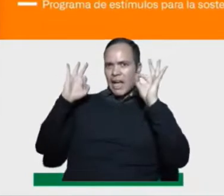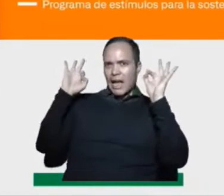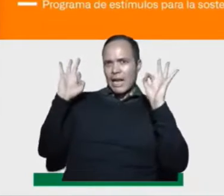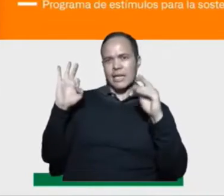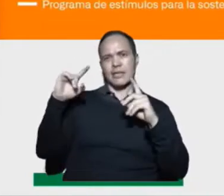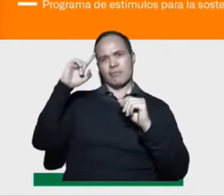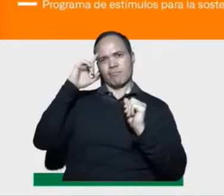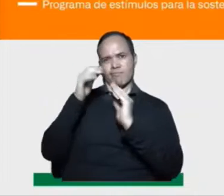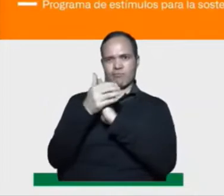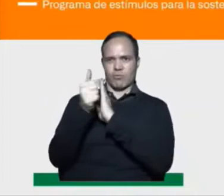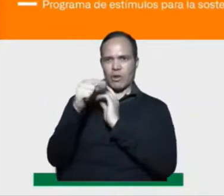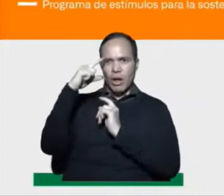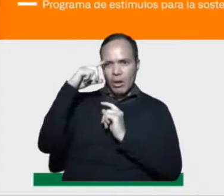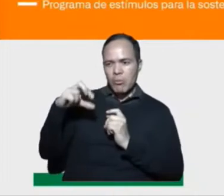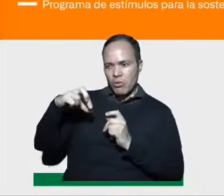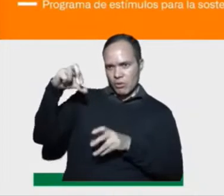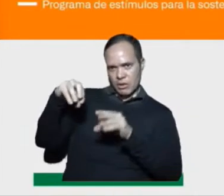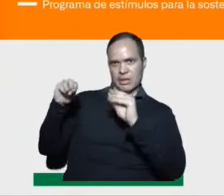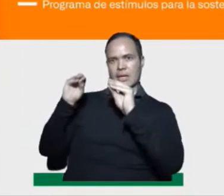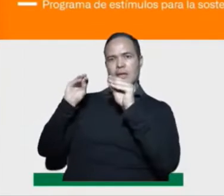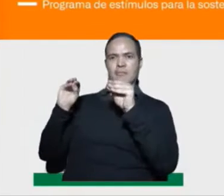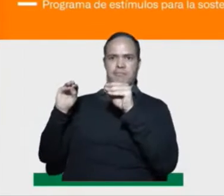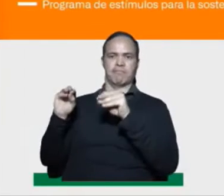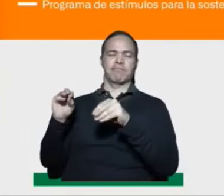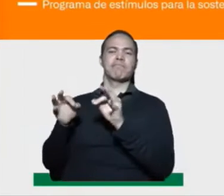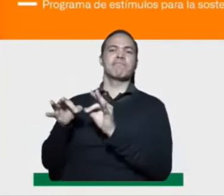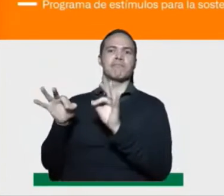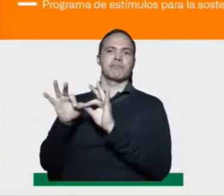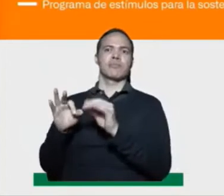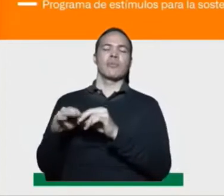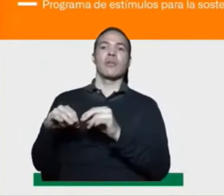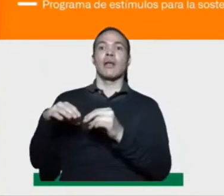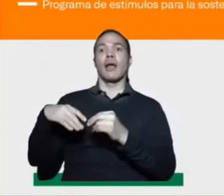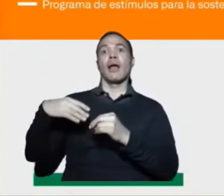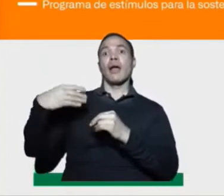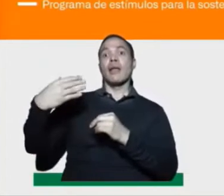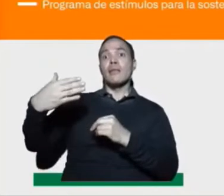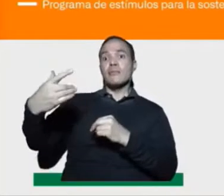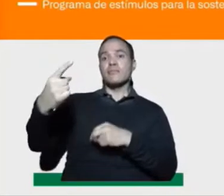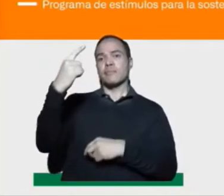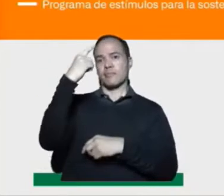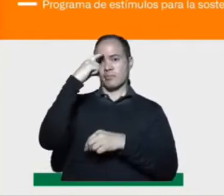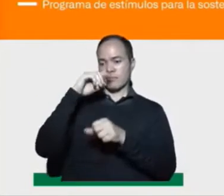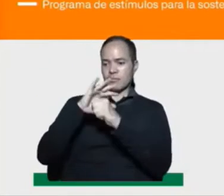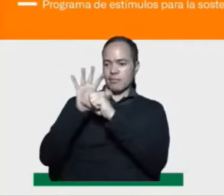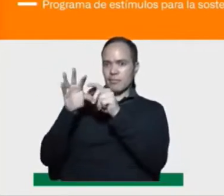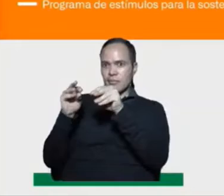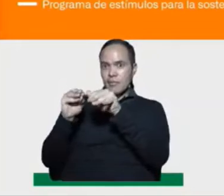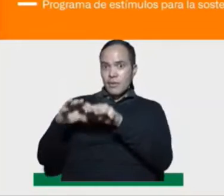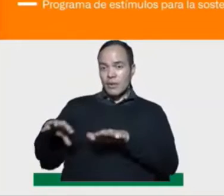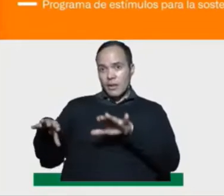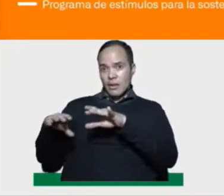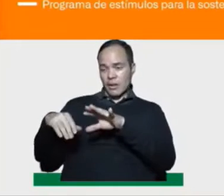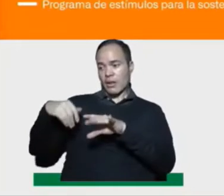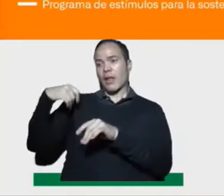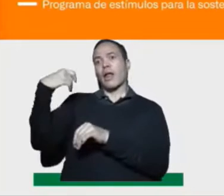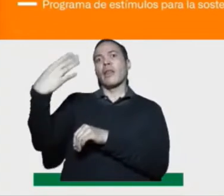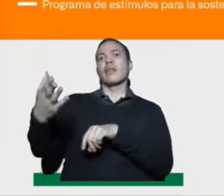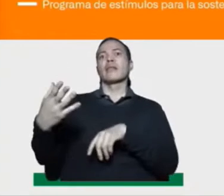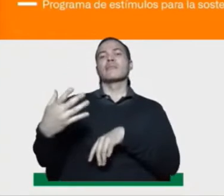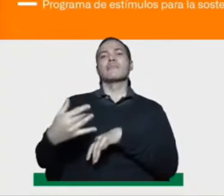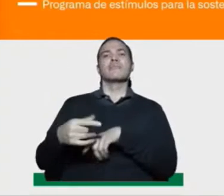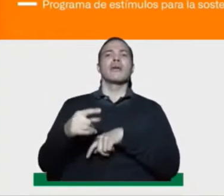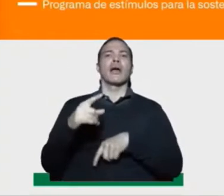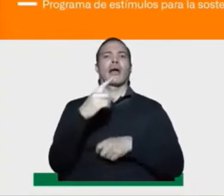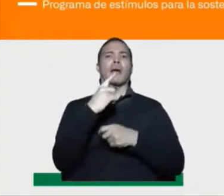Y después de esa pandemia, nos preguntábamos cuál sería como las mayores necesidades que tenían los